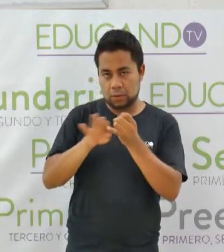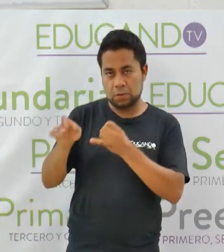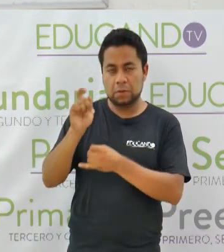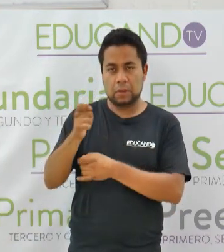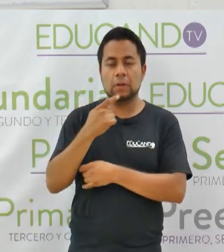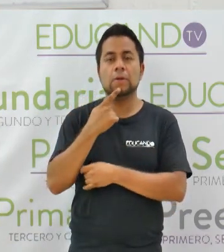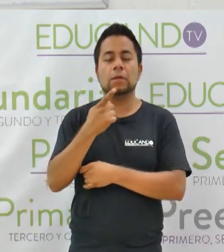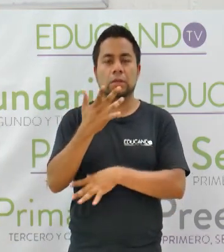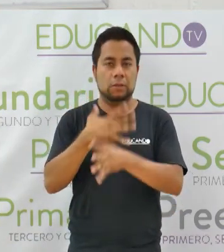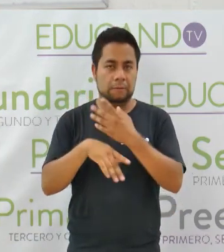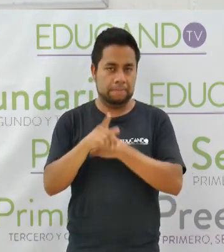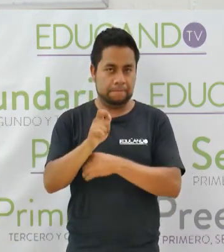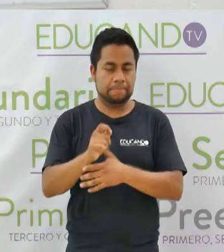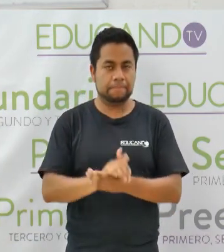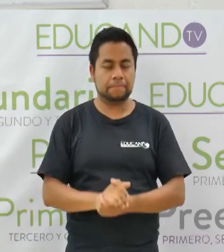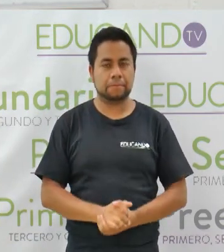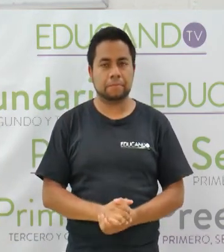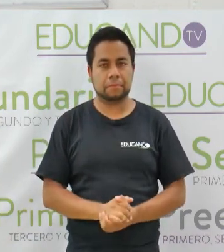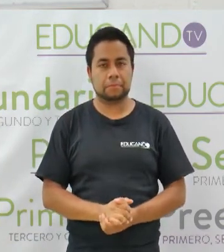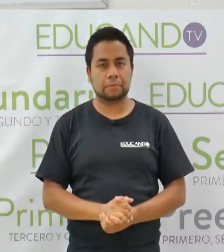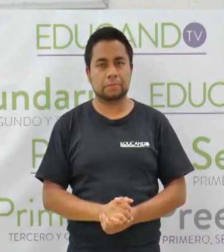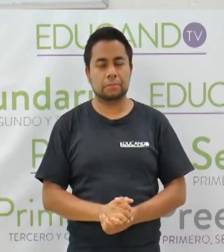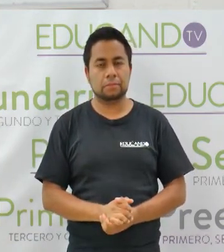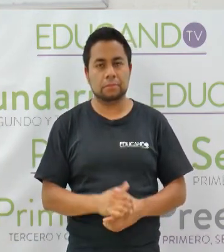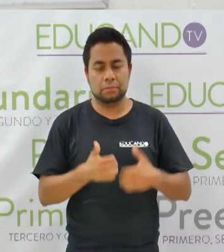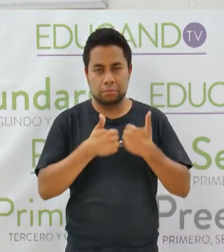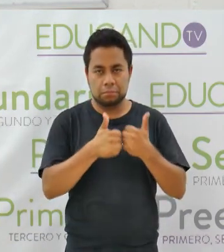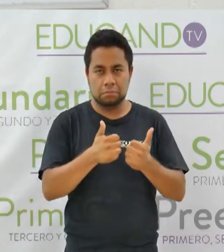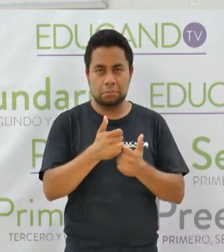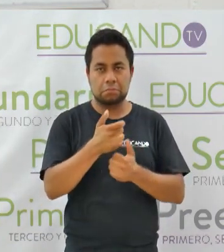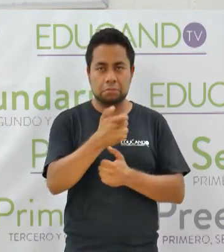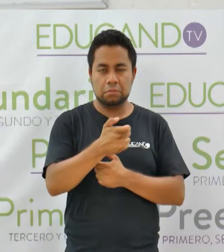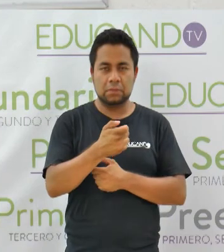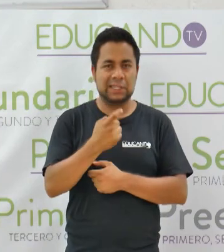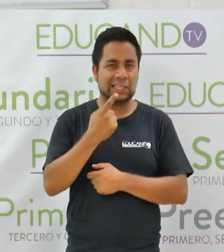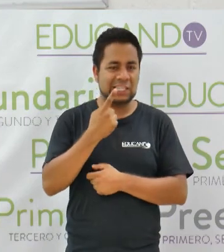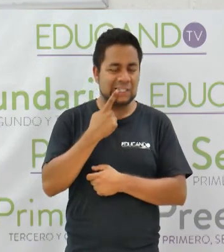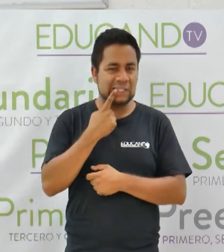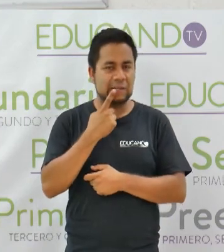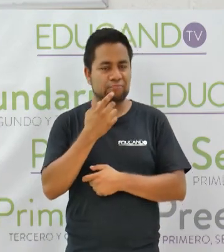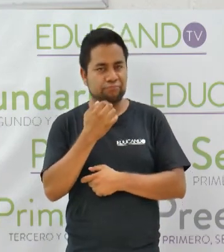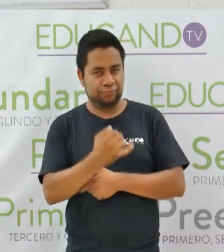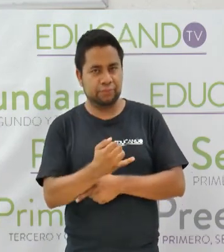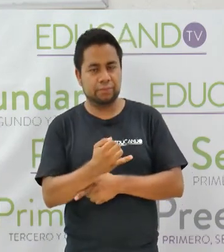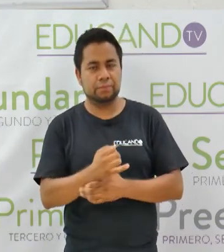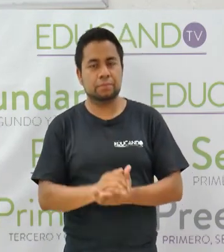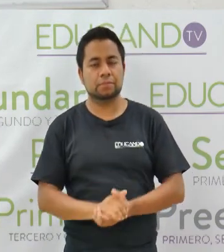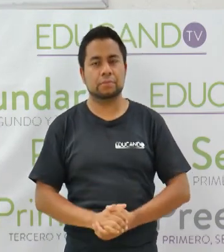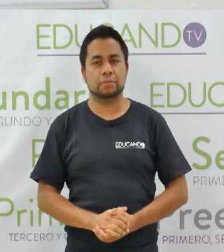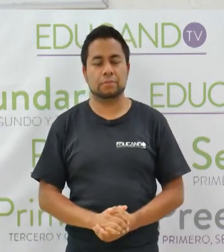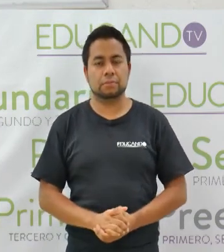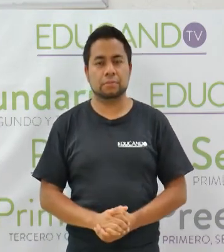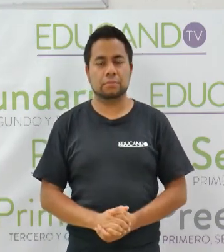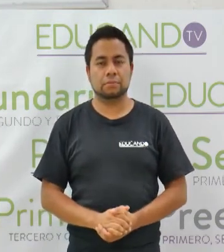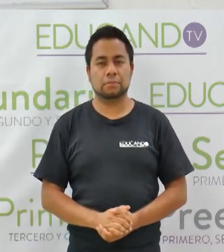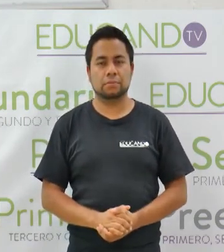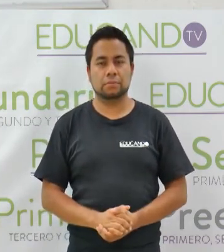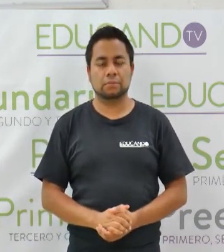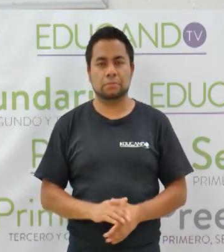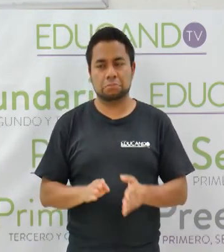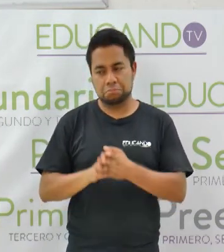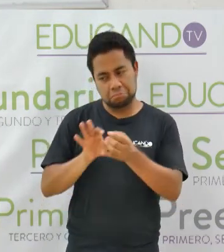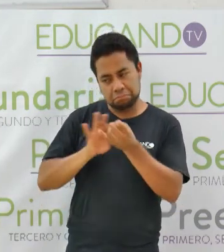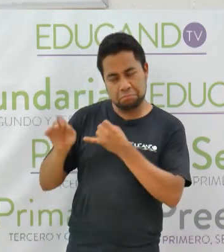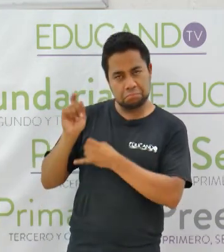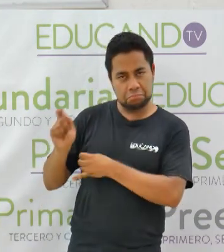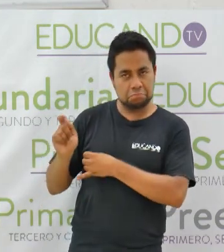última. Dice, a pan duro, diente agudo. Y pues nos